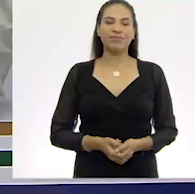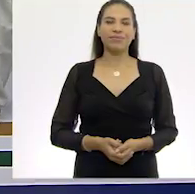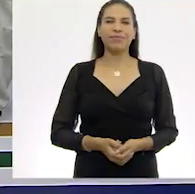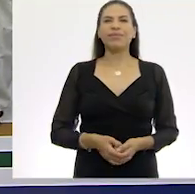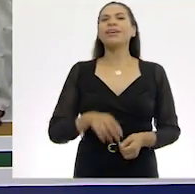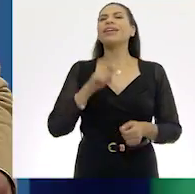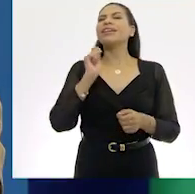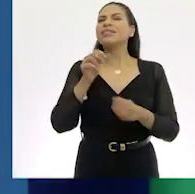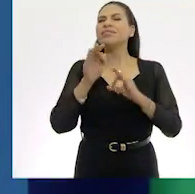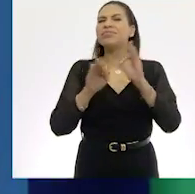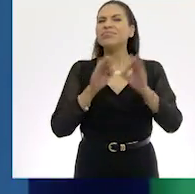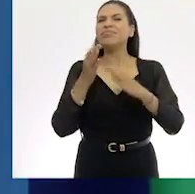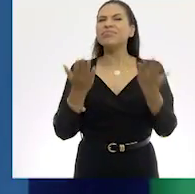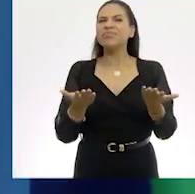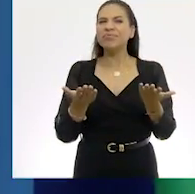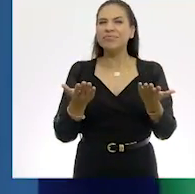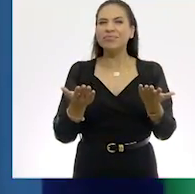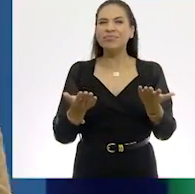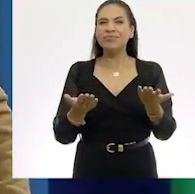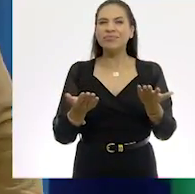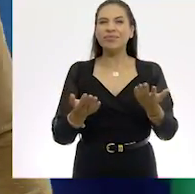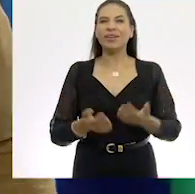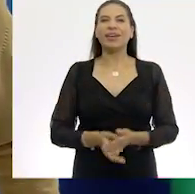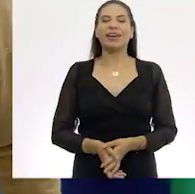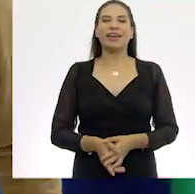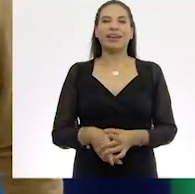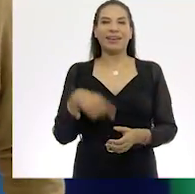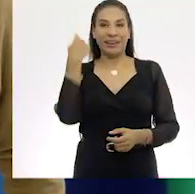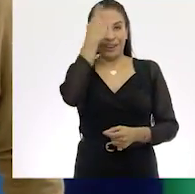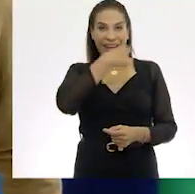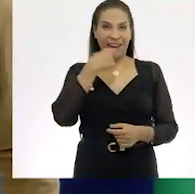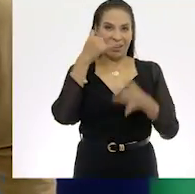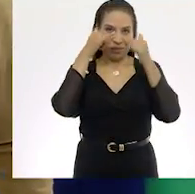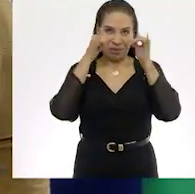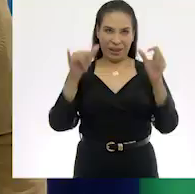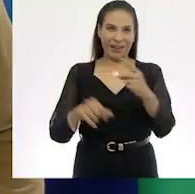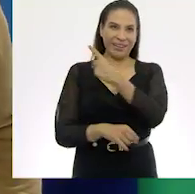Se trata de la cara de una vaca.